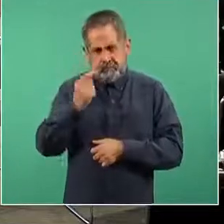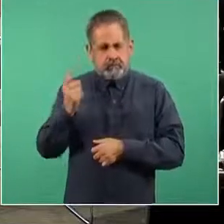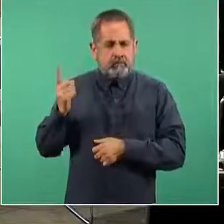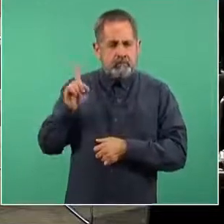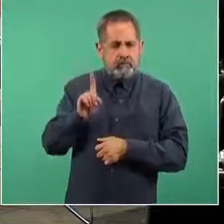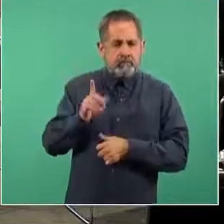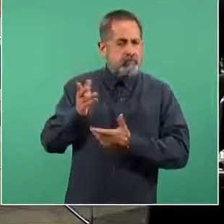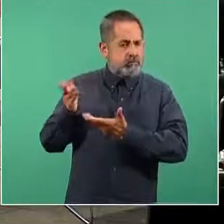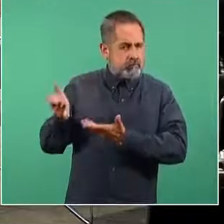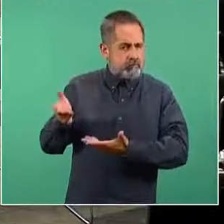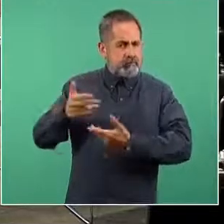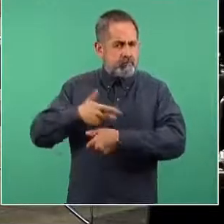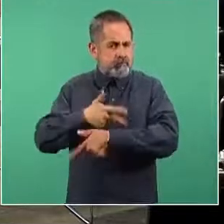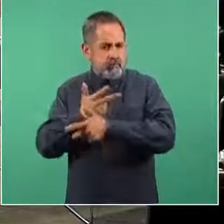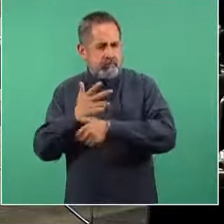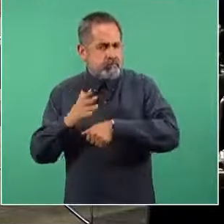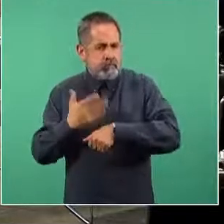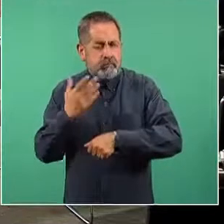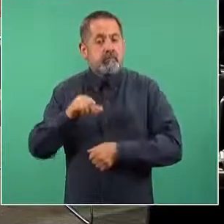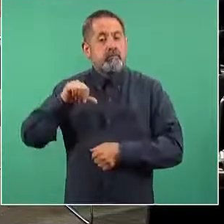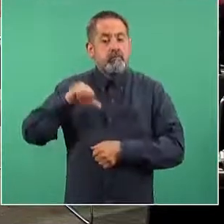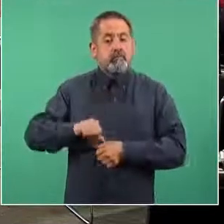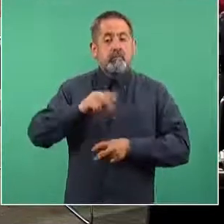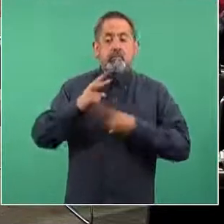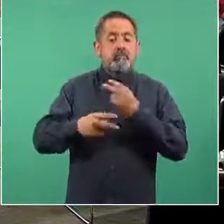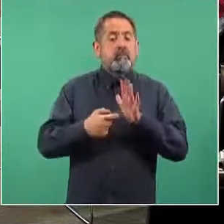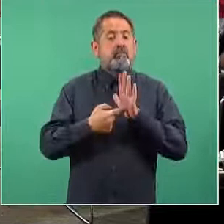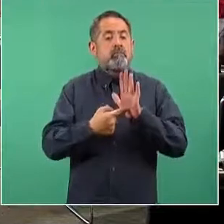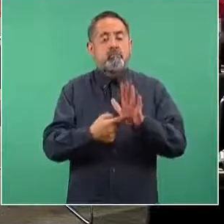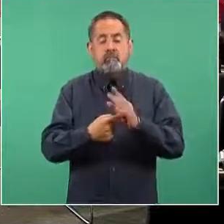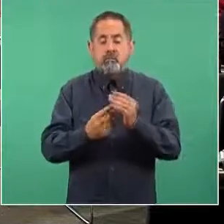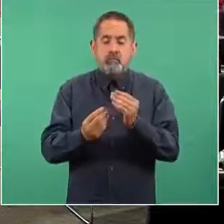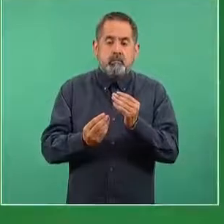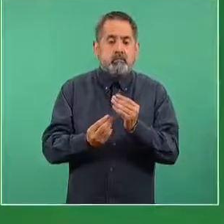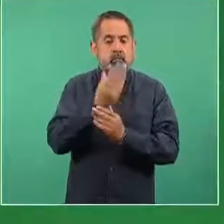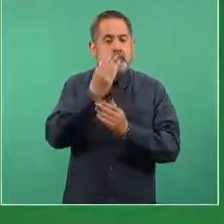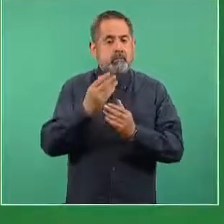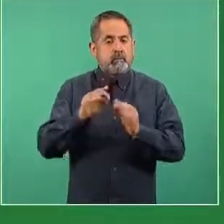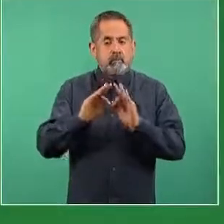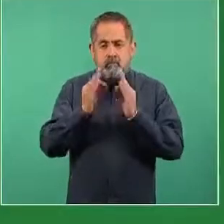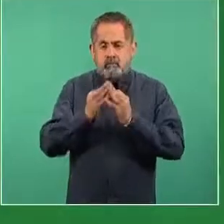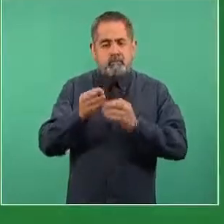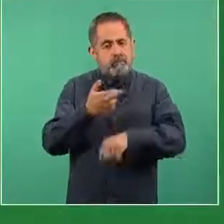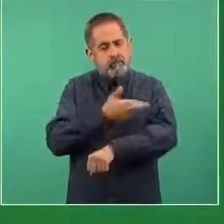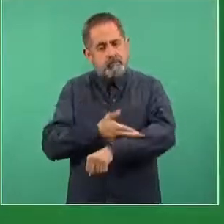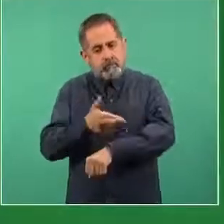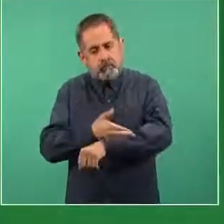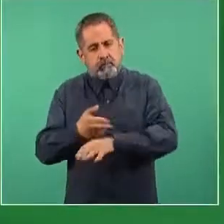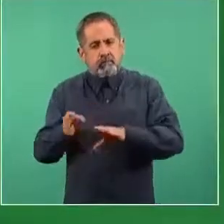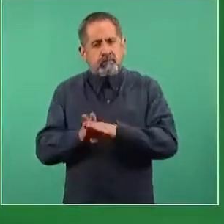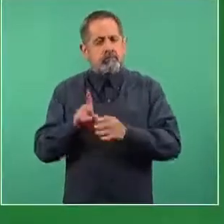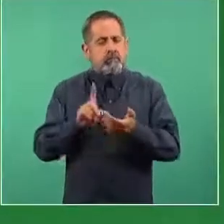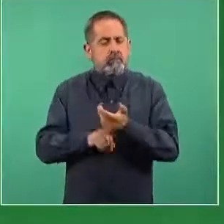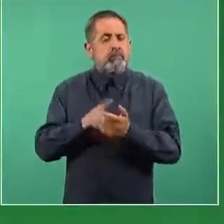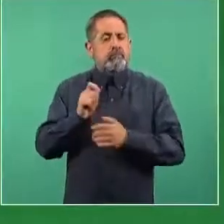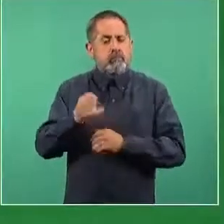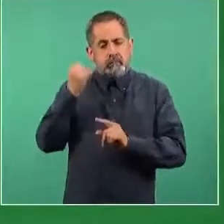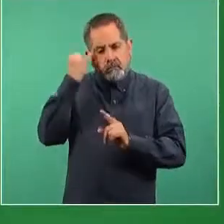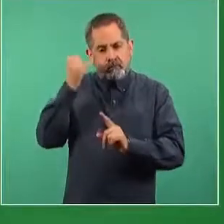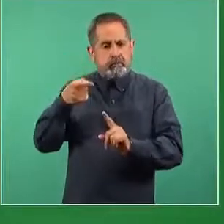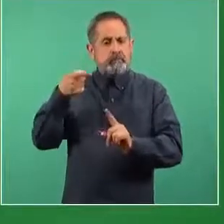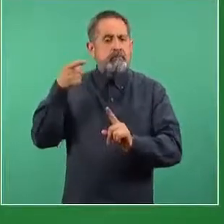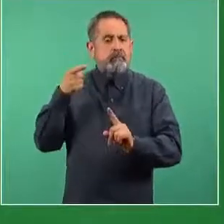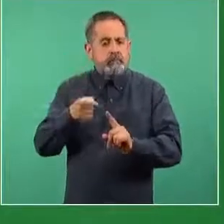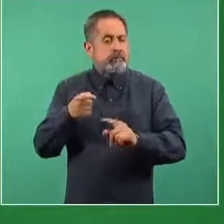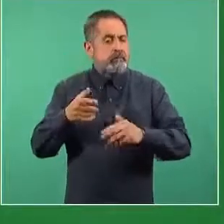maestro Góngora Ramírez es porque hoy presentaremos también una nueva dinámica en donde lo que pretendemos es